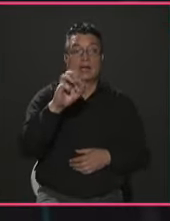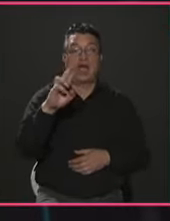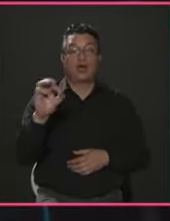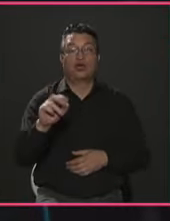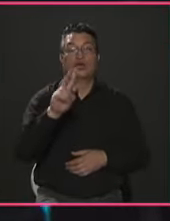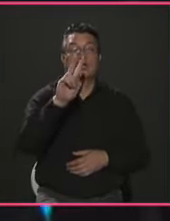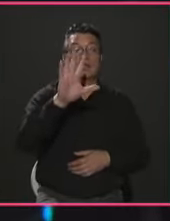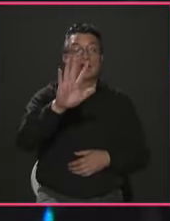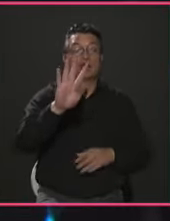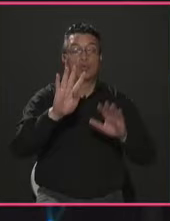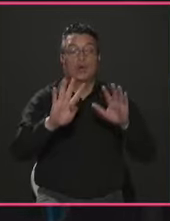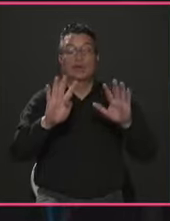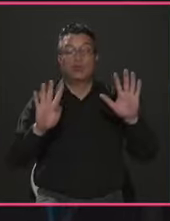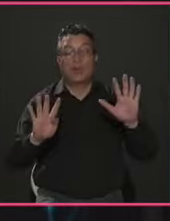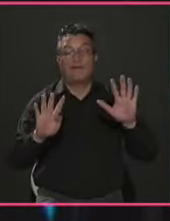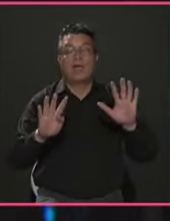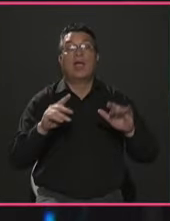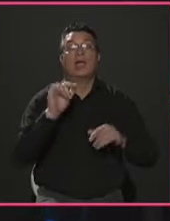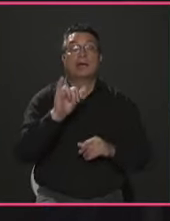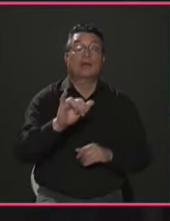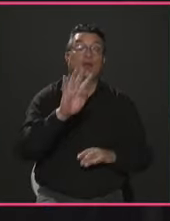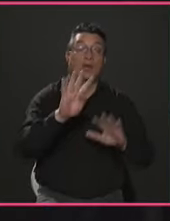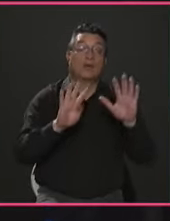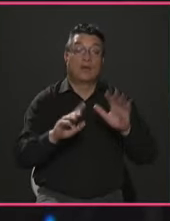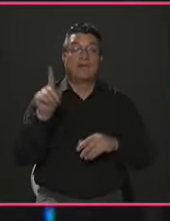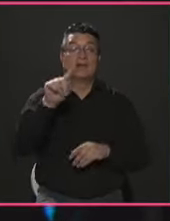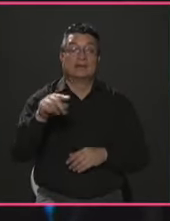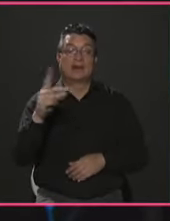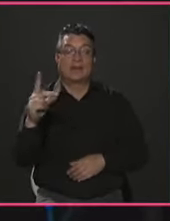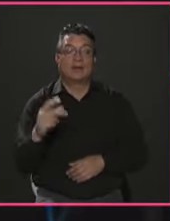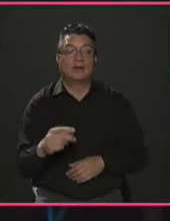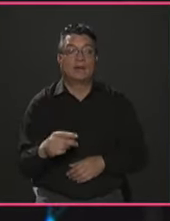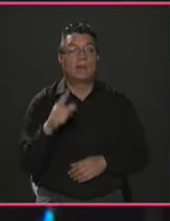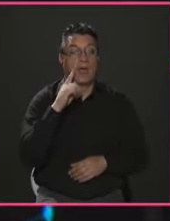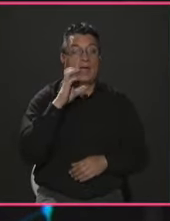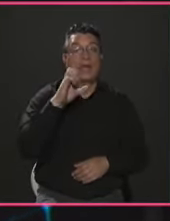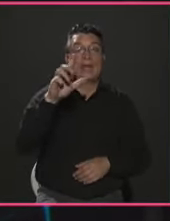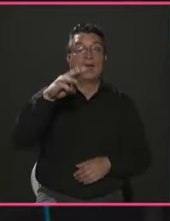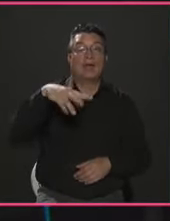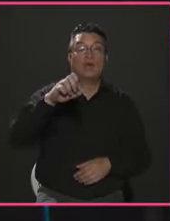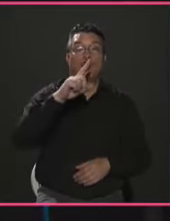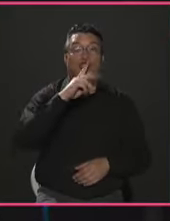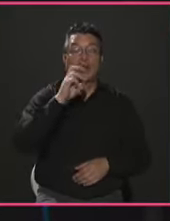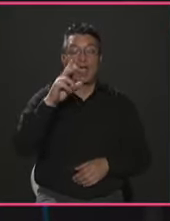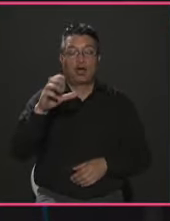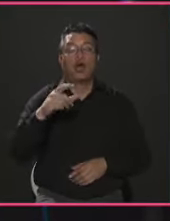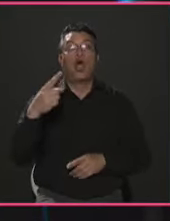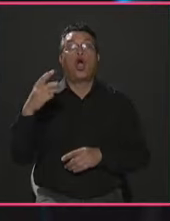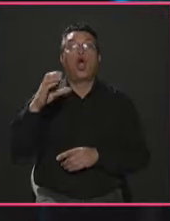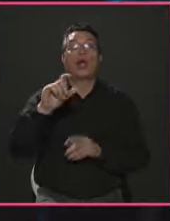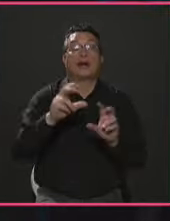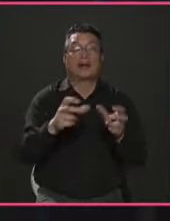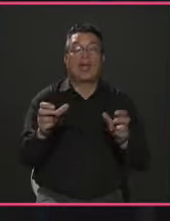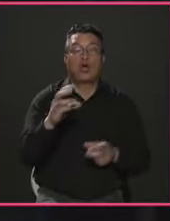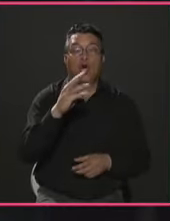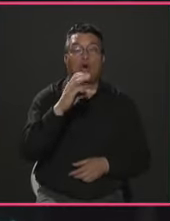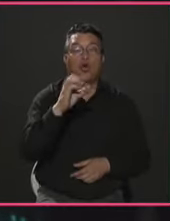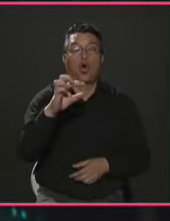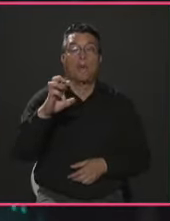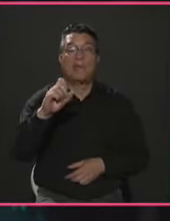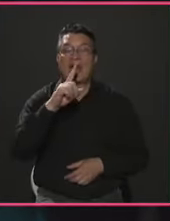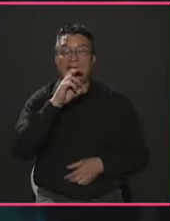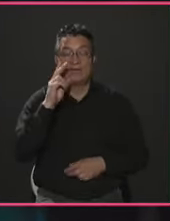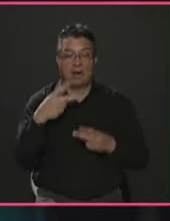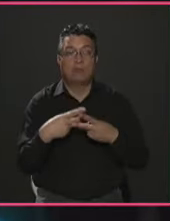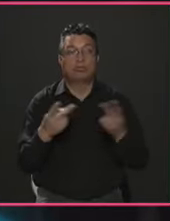549 HD y el 49 SD tenemos el mostrador también cooperativa media Partner también que están transmitiendo este